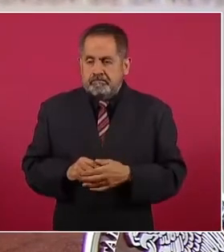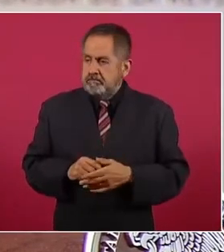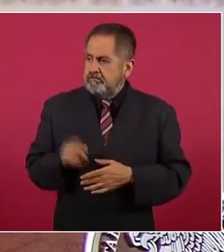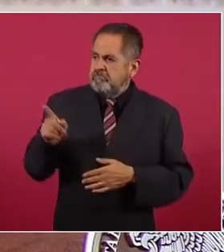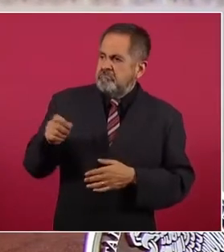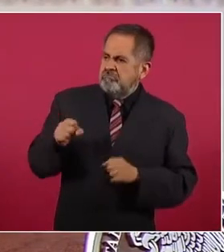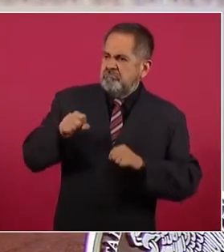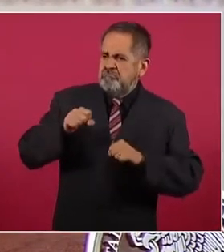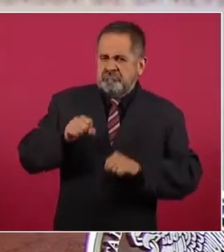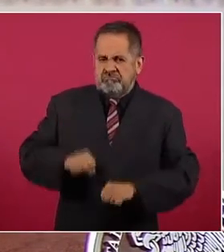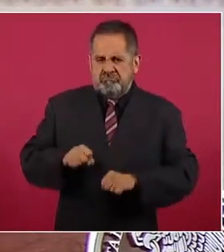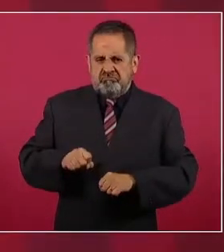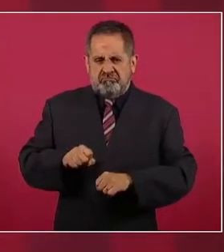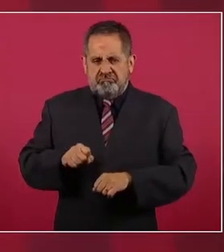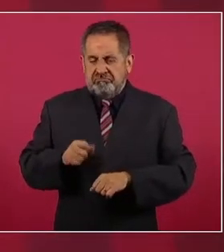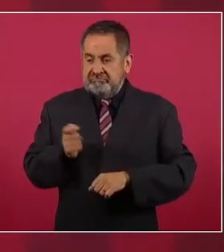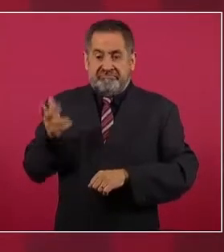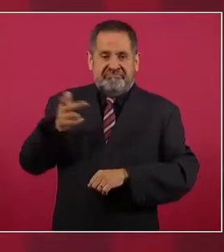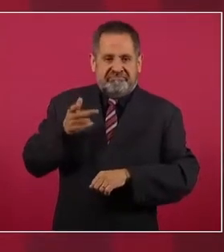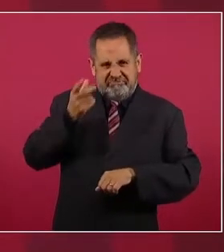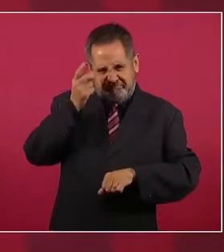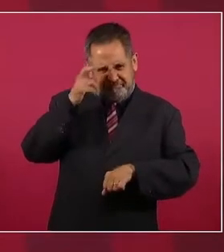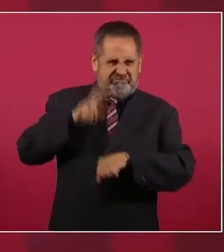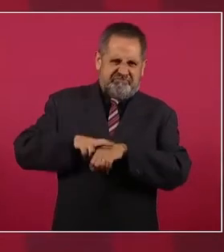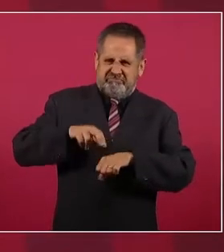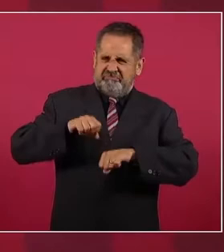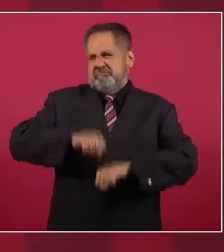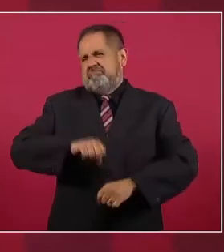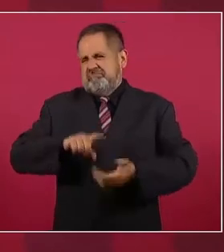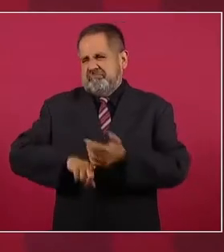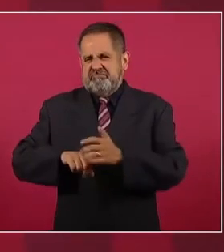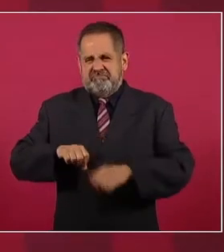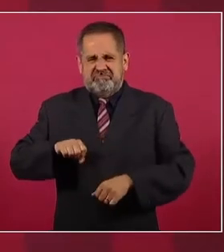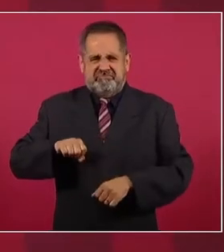autoritario, dictador,